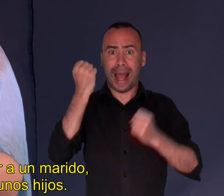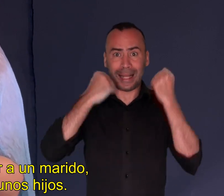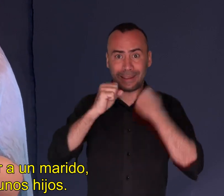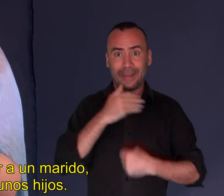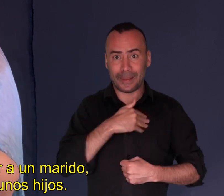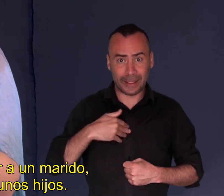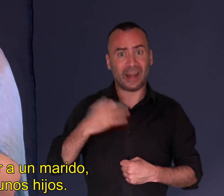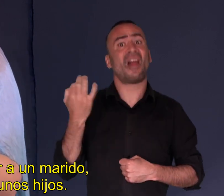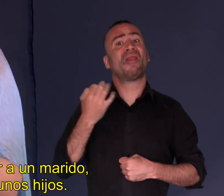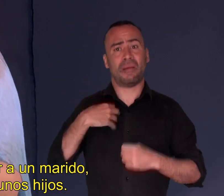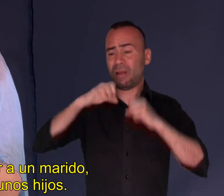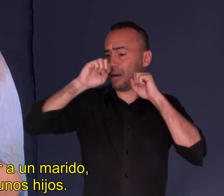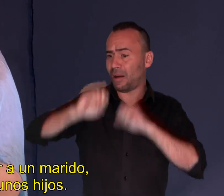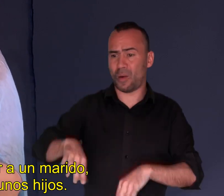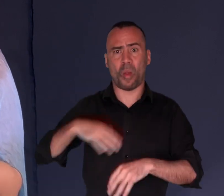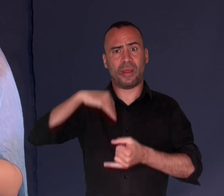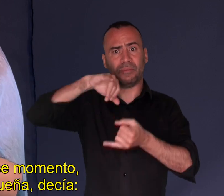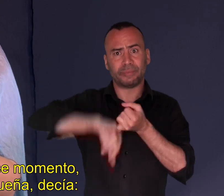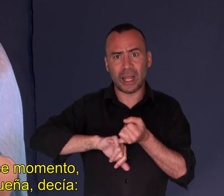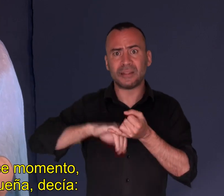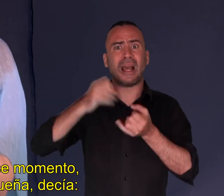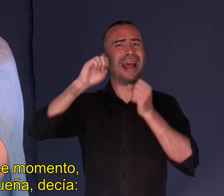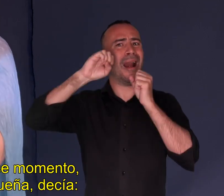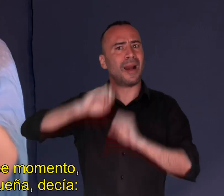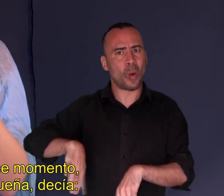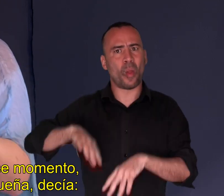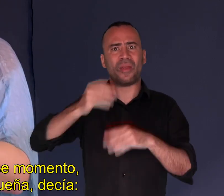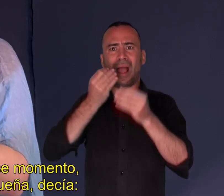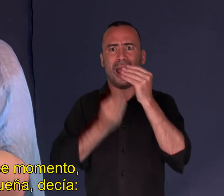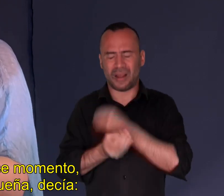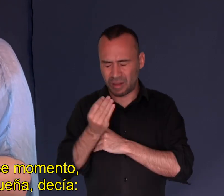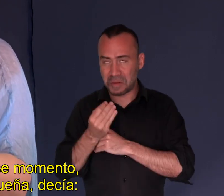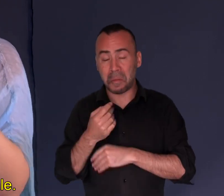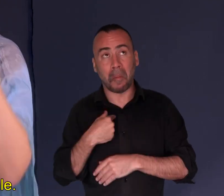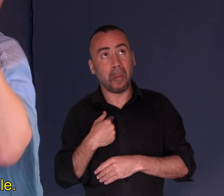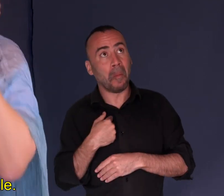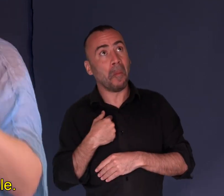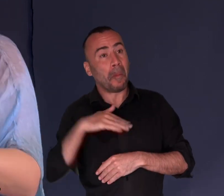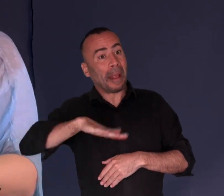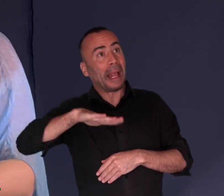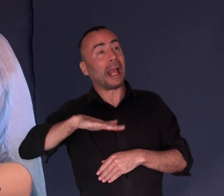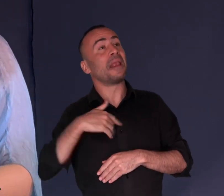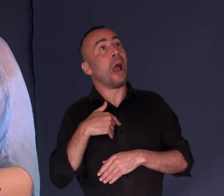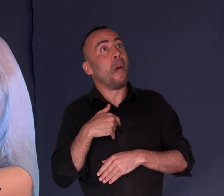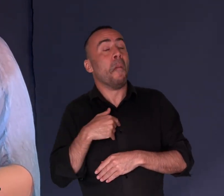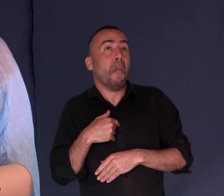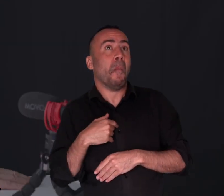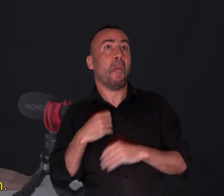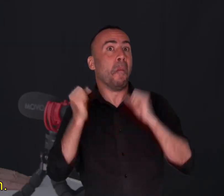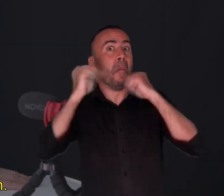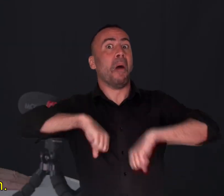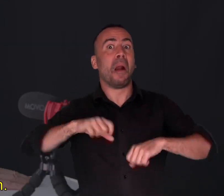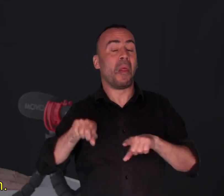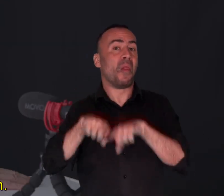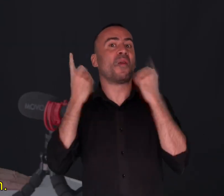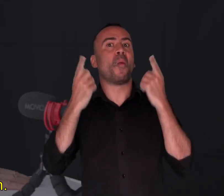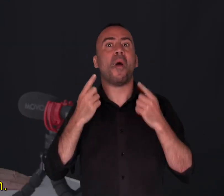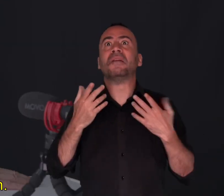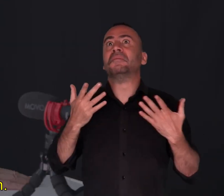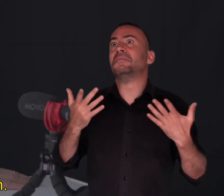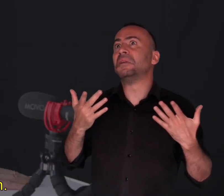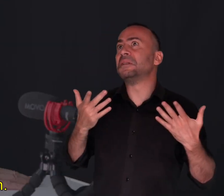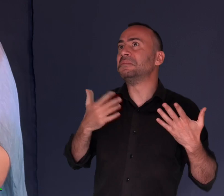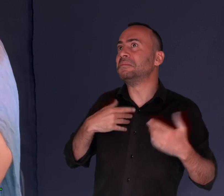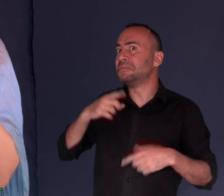un marido a una casa y a unos hijos que yo en ese momento que era muy pequeña decía pues Vale pues claro